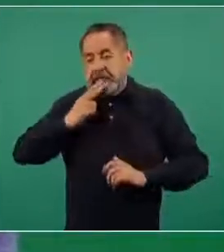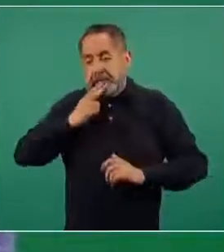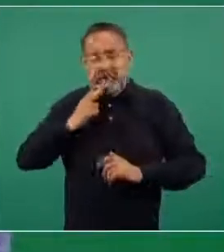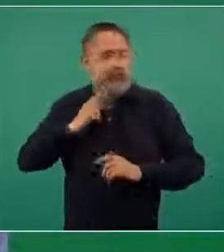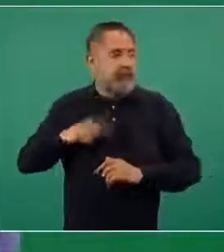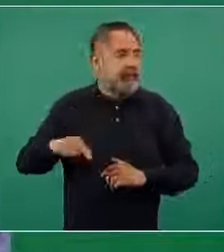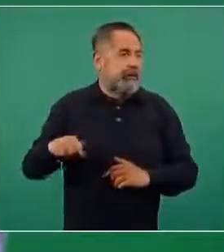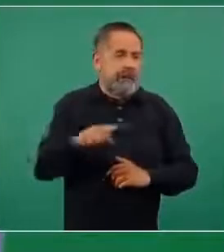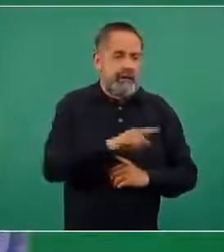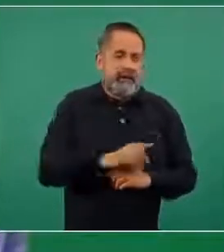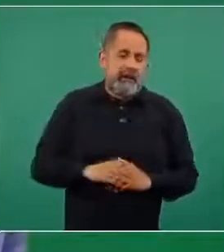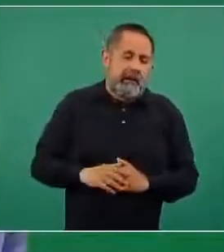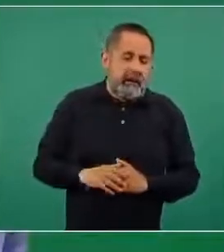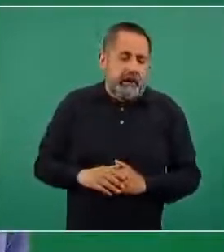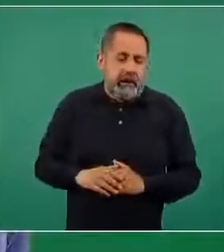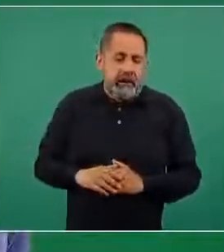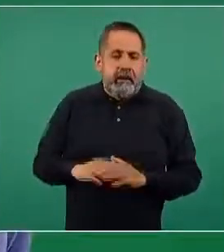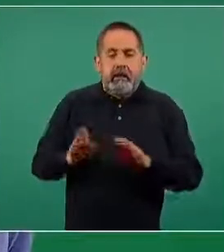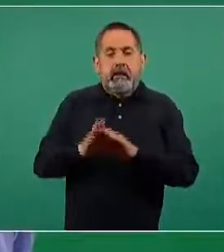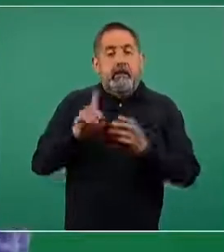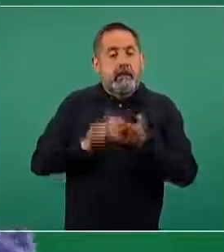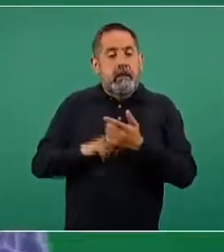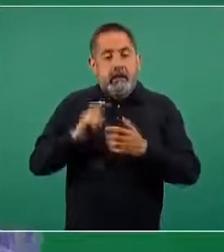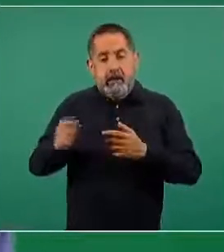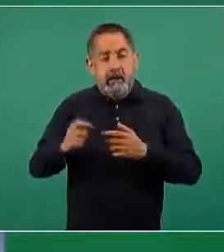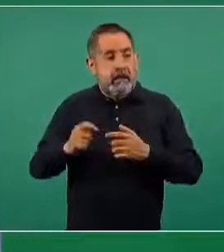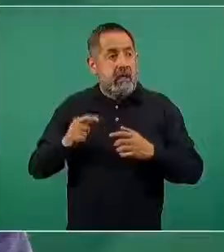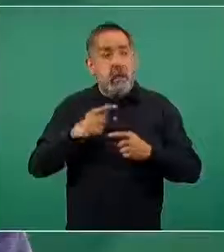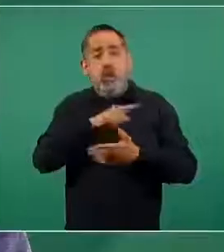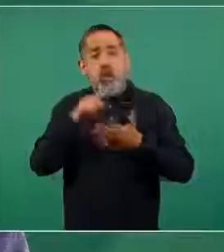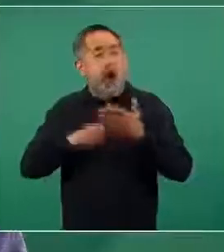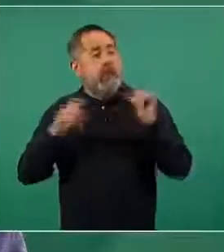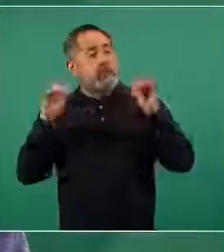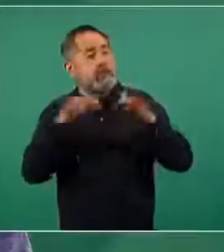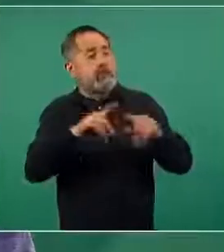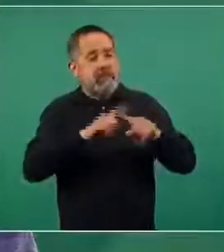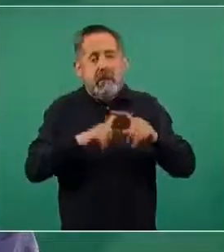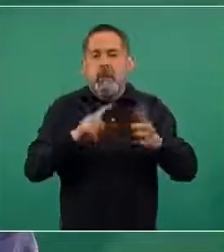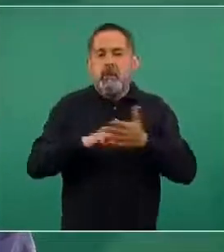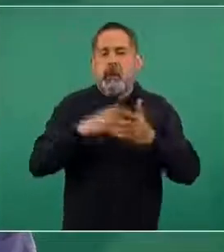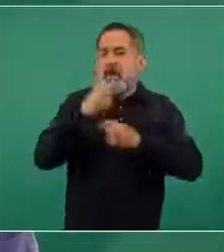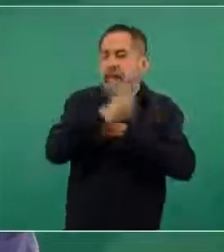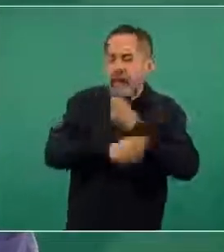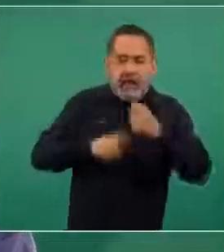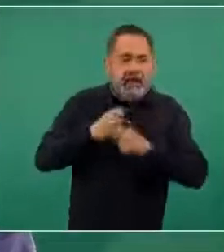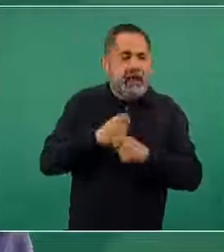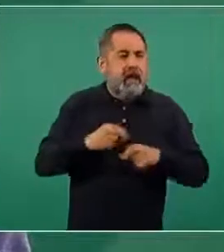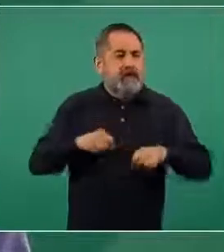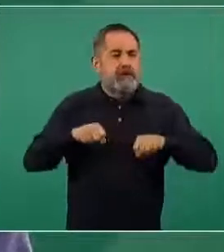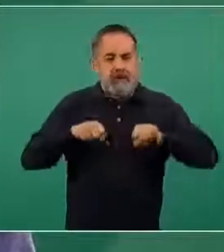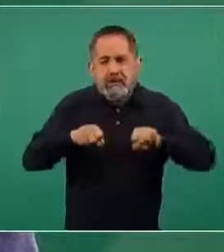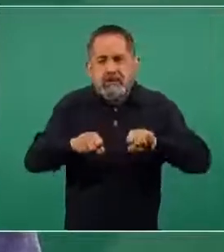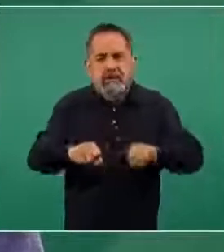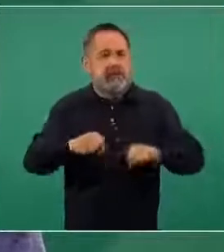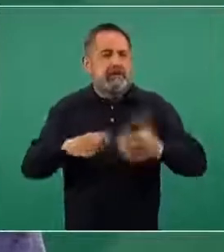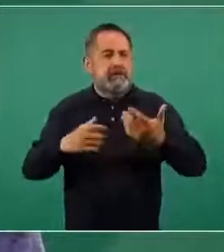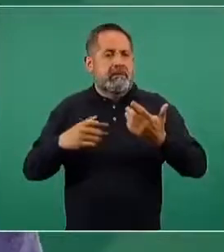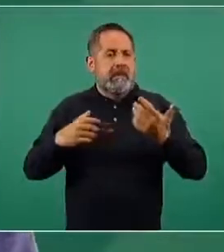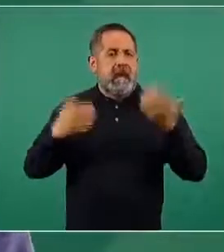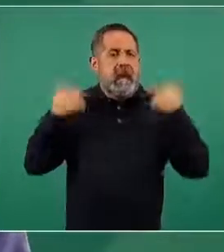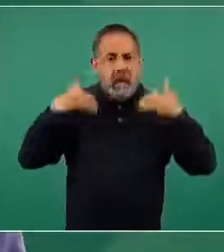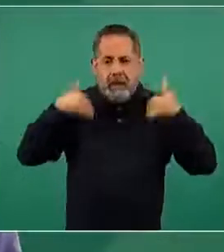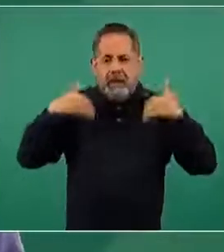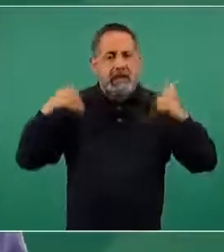los distintos organismos de uso público, tiendas, centros comerciales, plazas